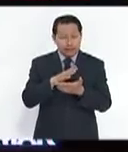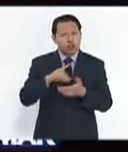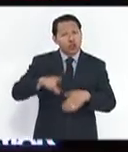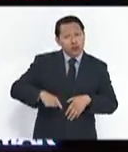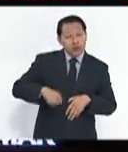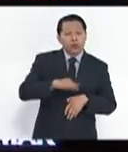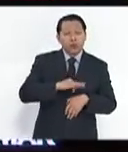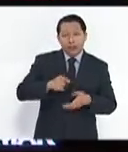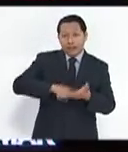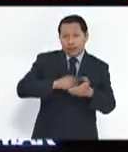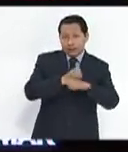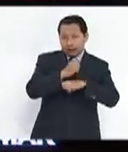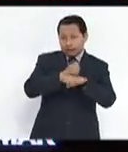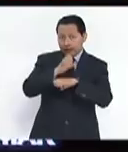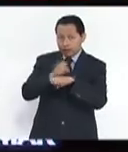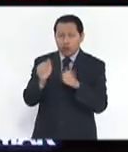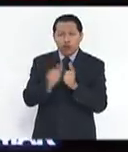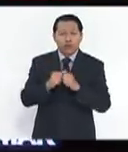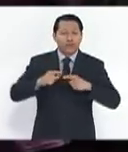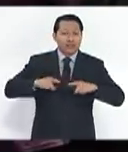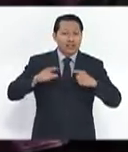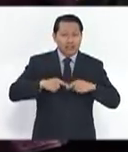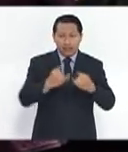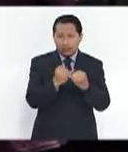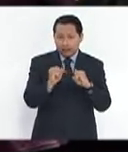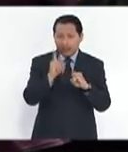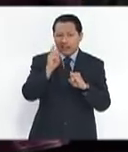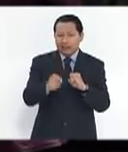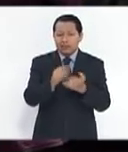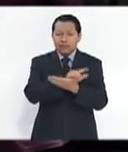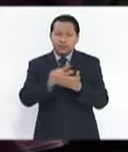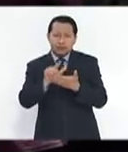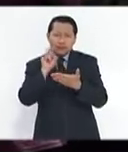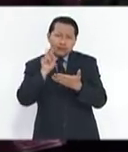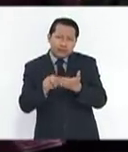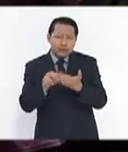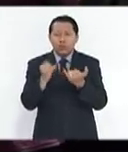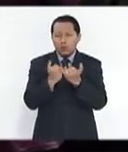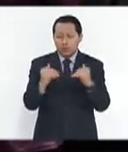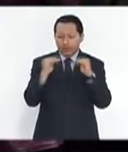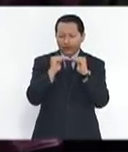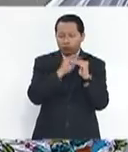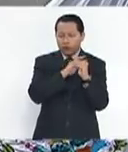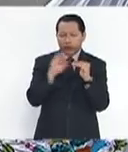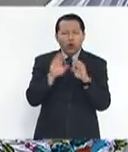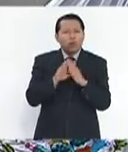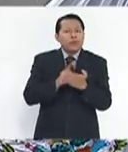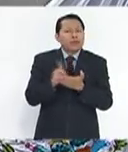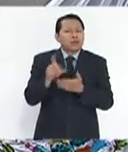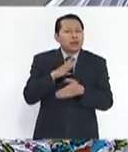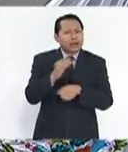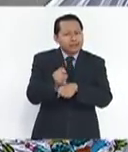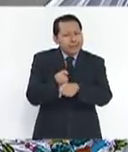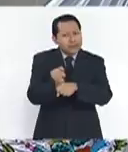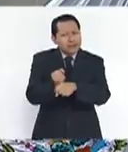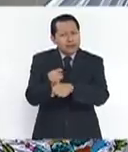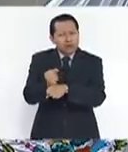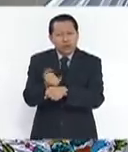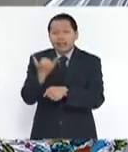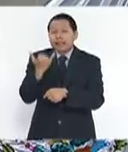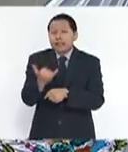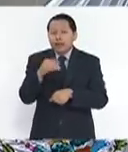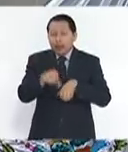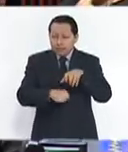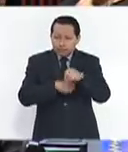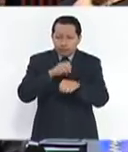con fiscalías autónomas. El documento busca lograr la transparencia, imparcialidad y aplicación estricta del derecho en la investigación y